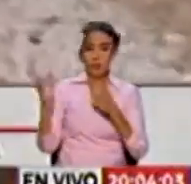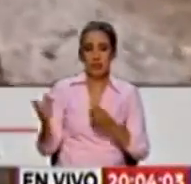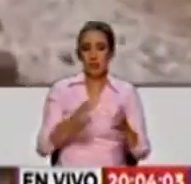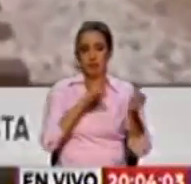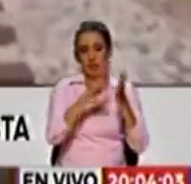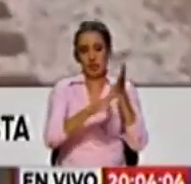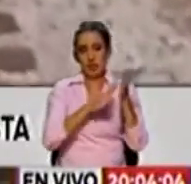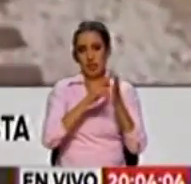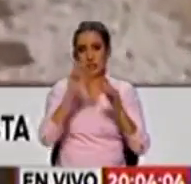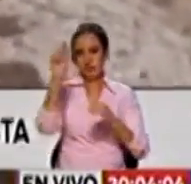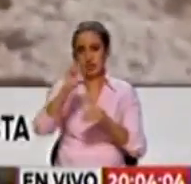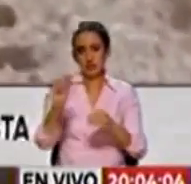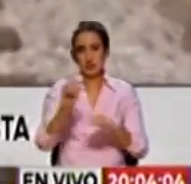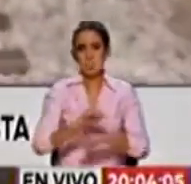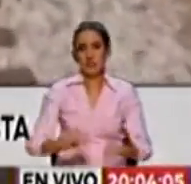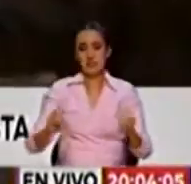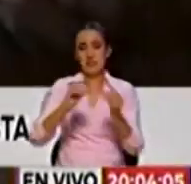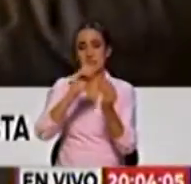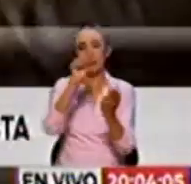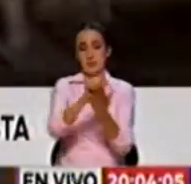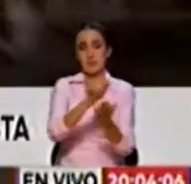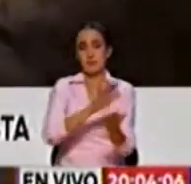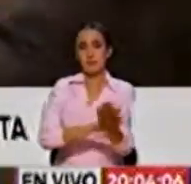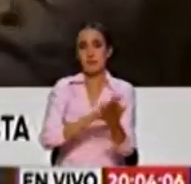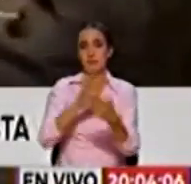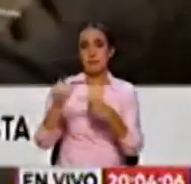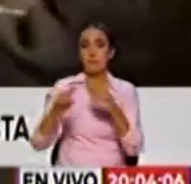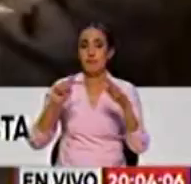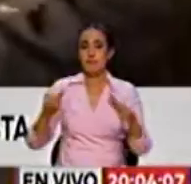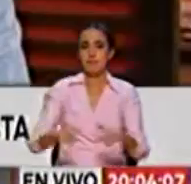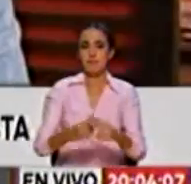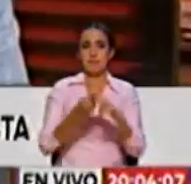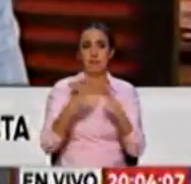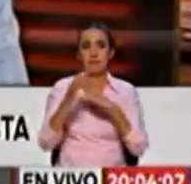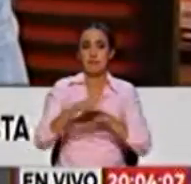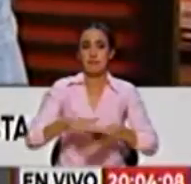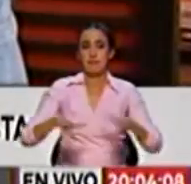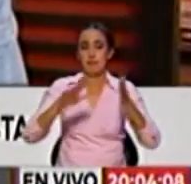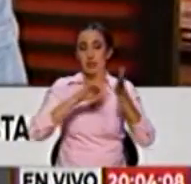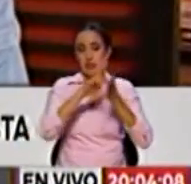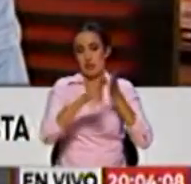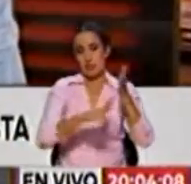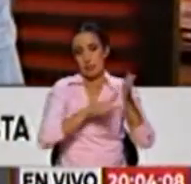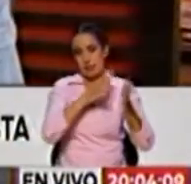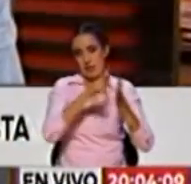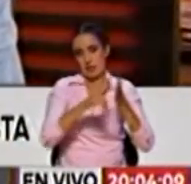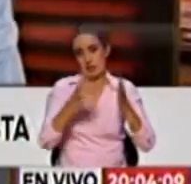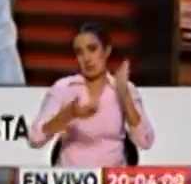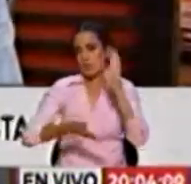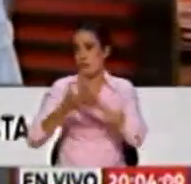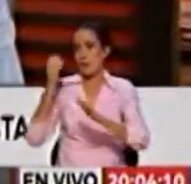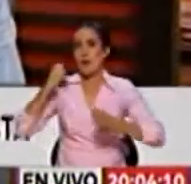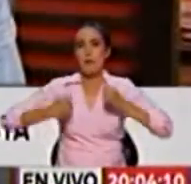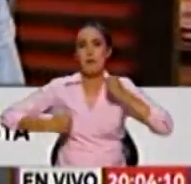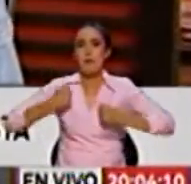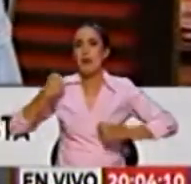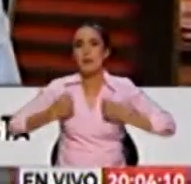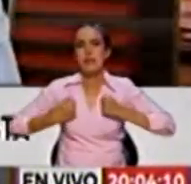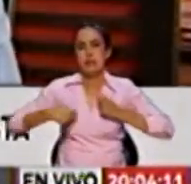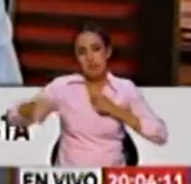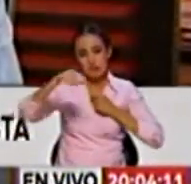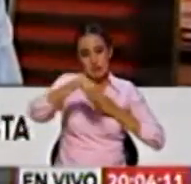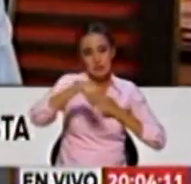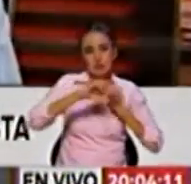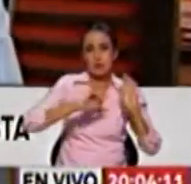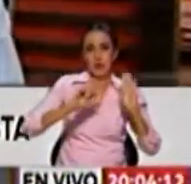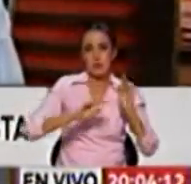que la sostenibilidad del proyecto estatal es indispensable. Nadie va a coger un tren para ir a bañarse y regresar, no. La gente va